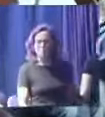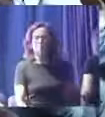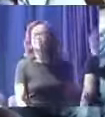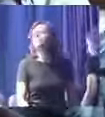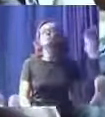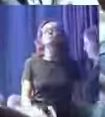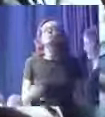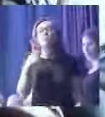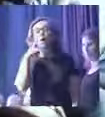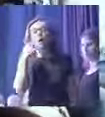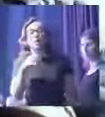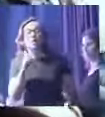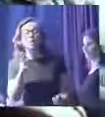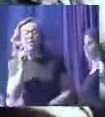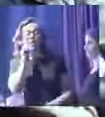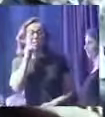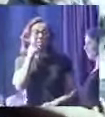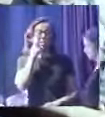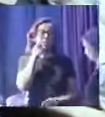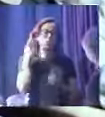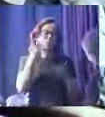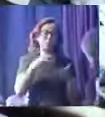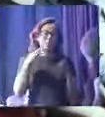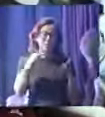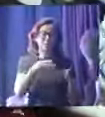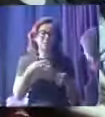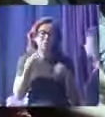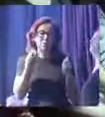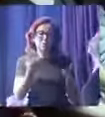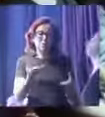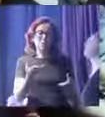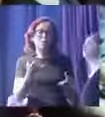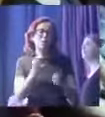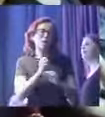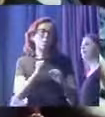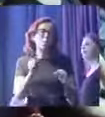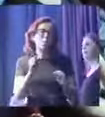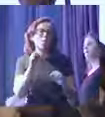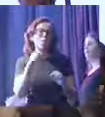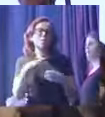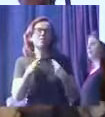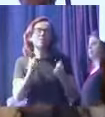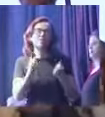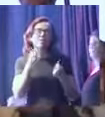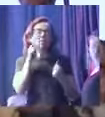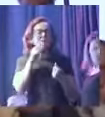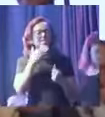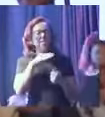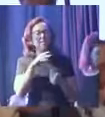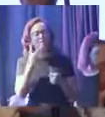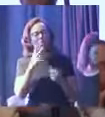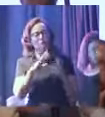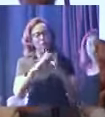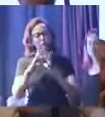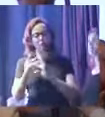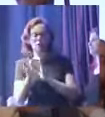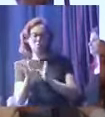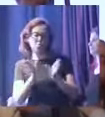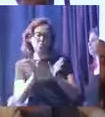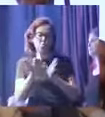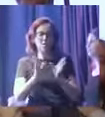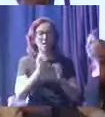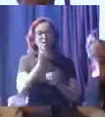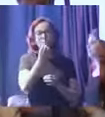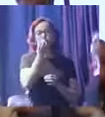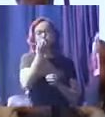Me parece un lindo desafío porque se le pueden dar dos lecturas a esto de flor del mundo. Ser la flor del